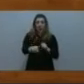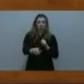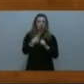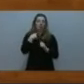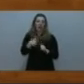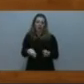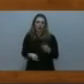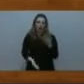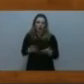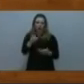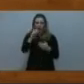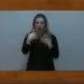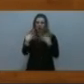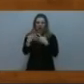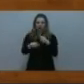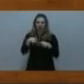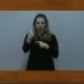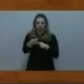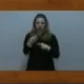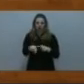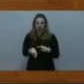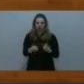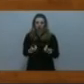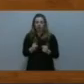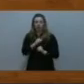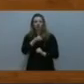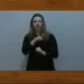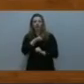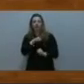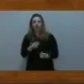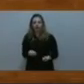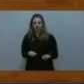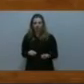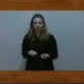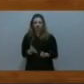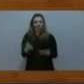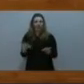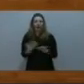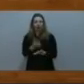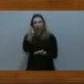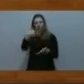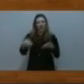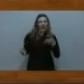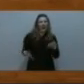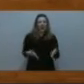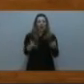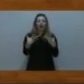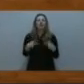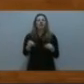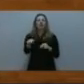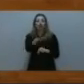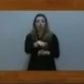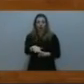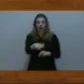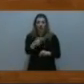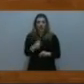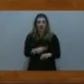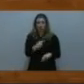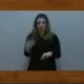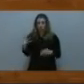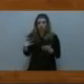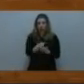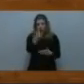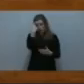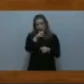años después. Mientras tanto, aquí estábamos viéndolas venir. Pero todo el mundo sabe dónde acaba el Camino. Acaba en Santiago, todo el mundo sabe la historia del Camino. Pero ¿sabe el